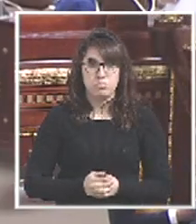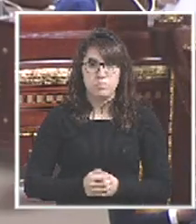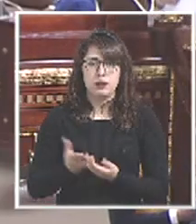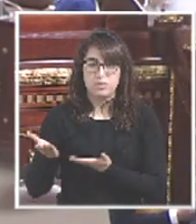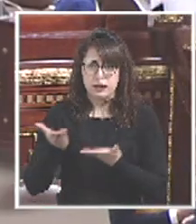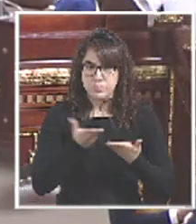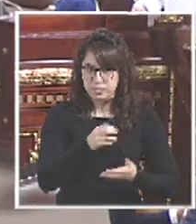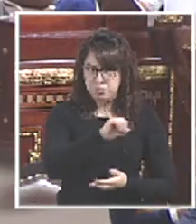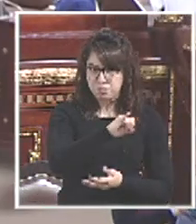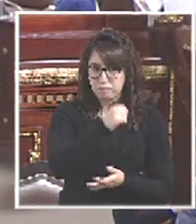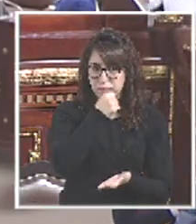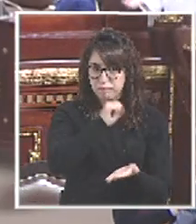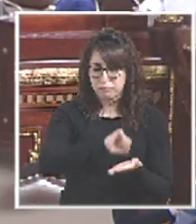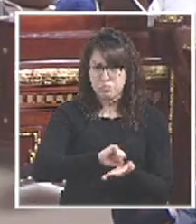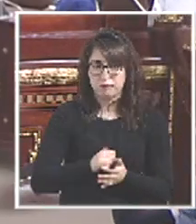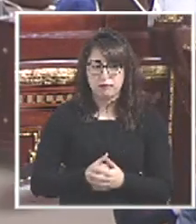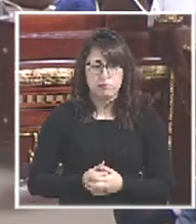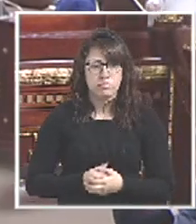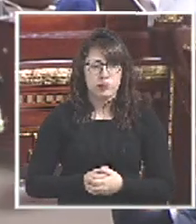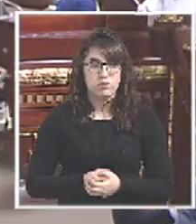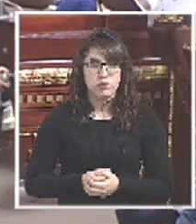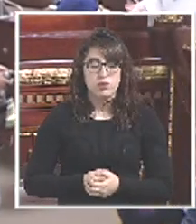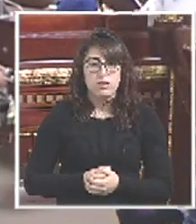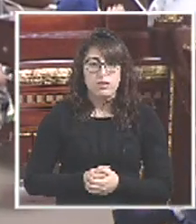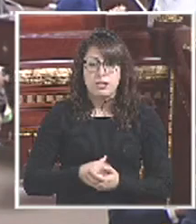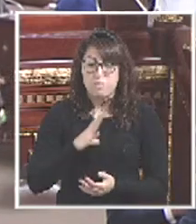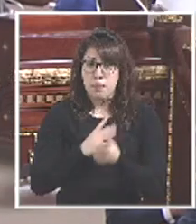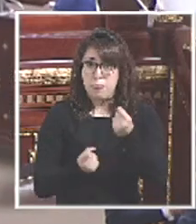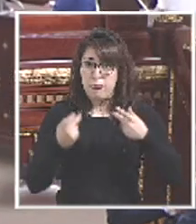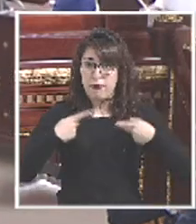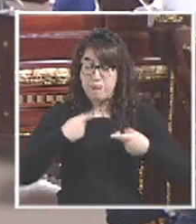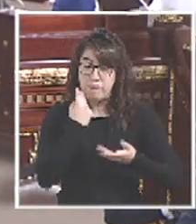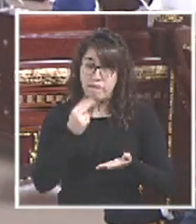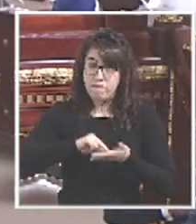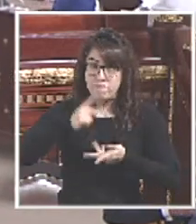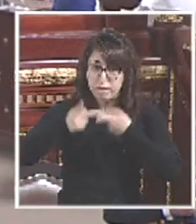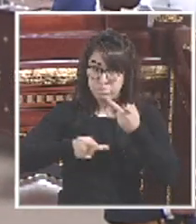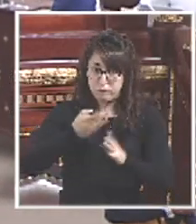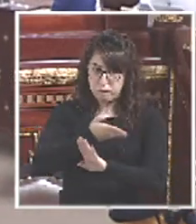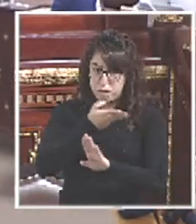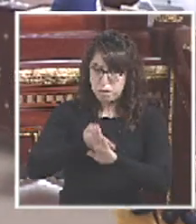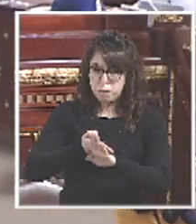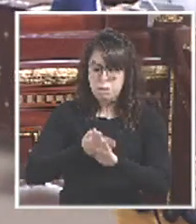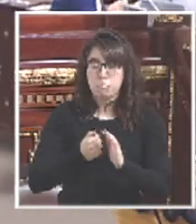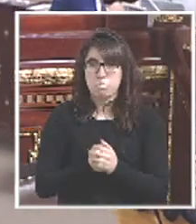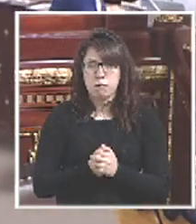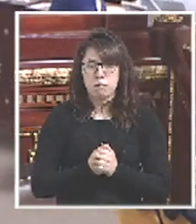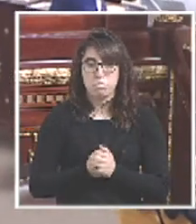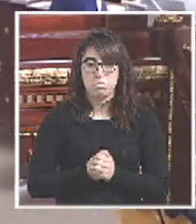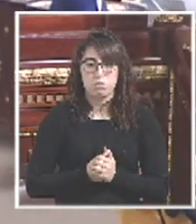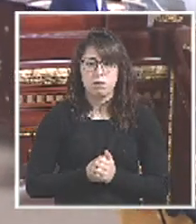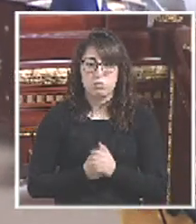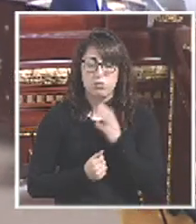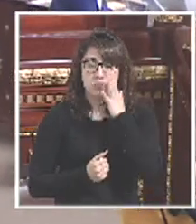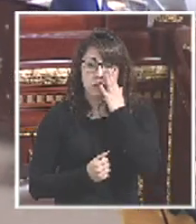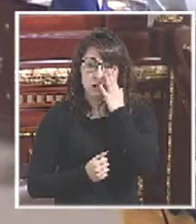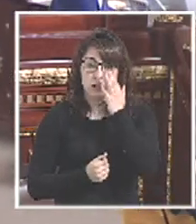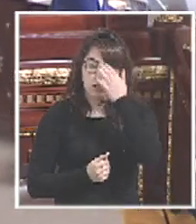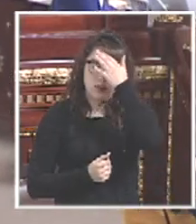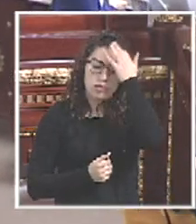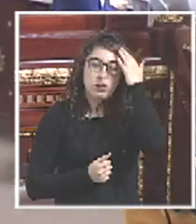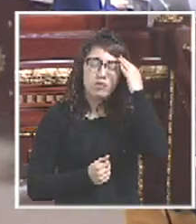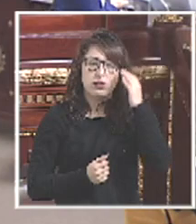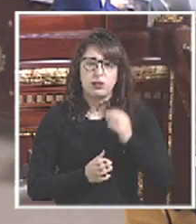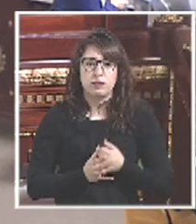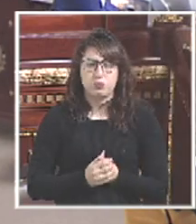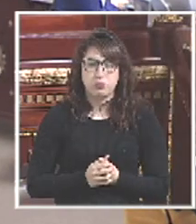Adelante, diputada secretaria. Está a consideración el acta. Los que estén… ¿Hay